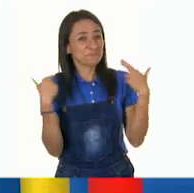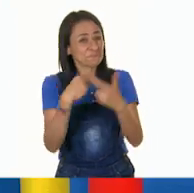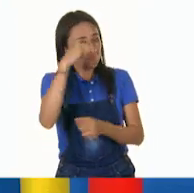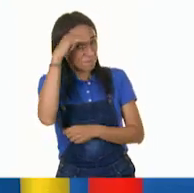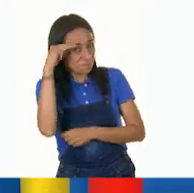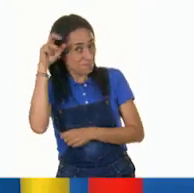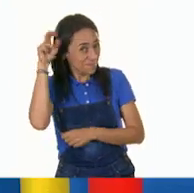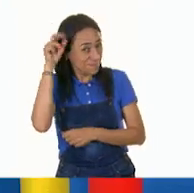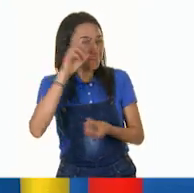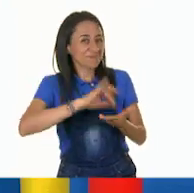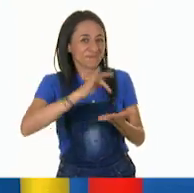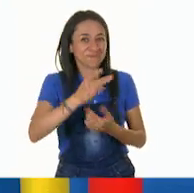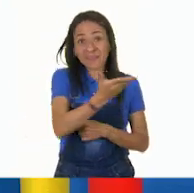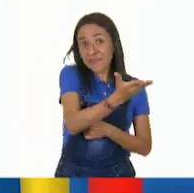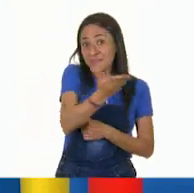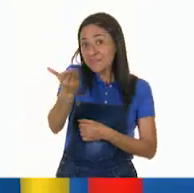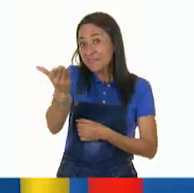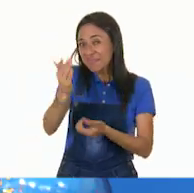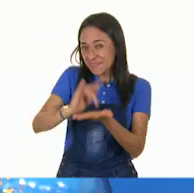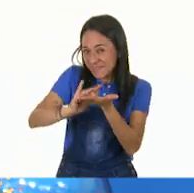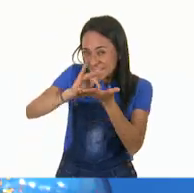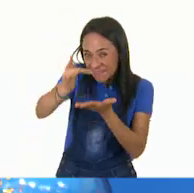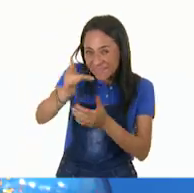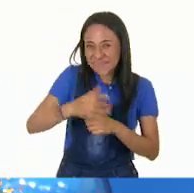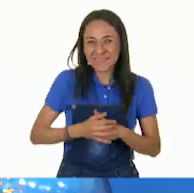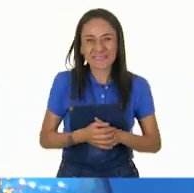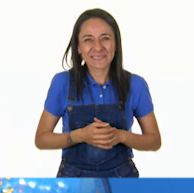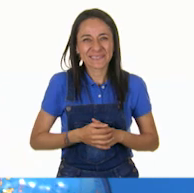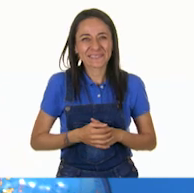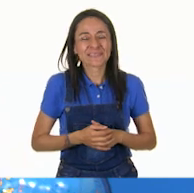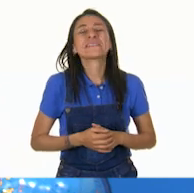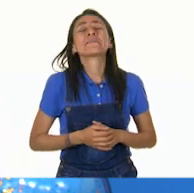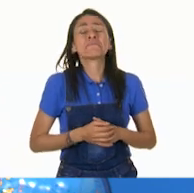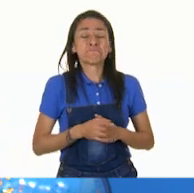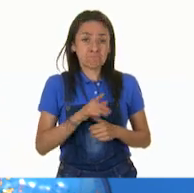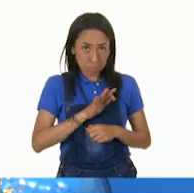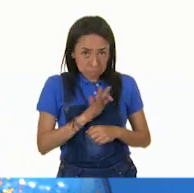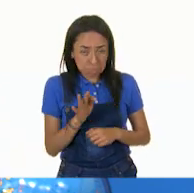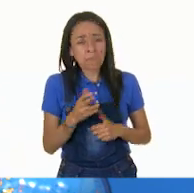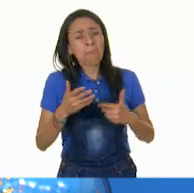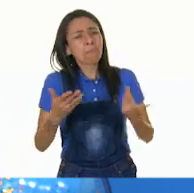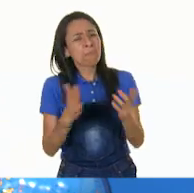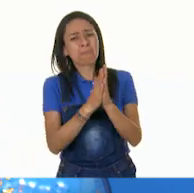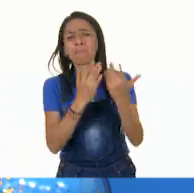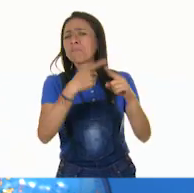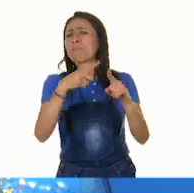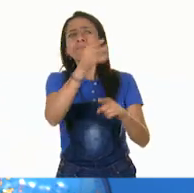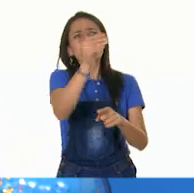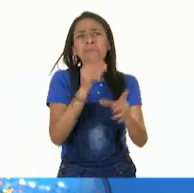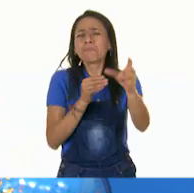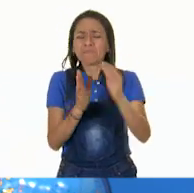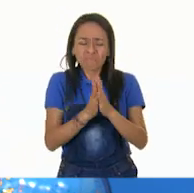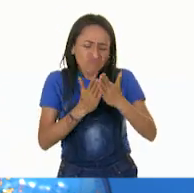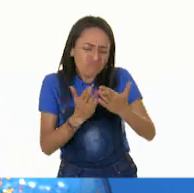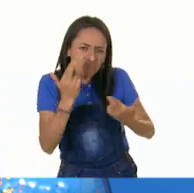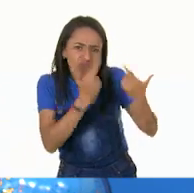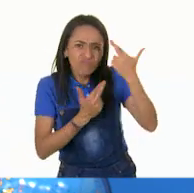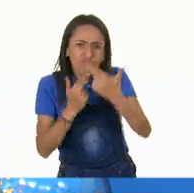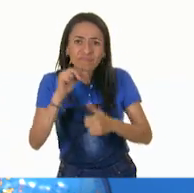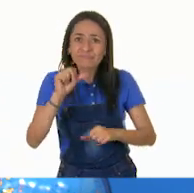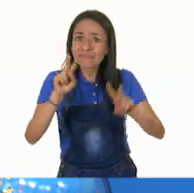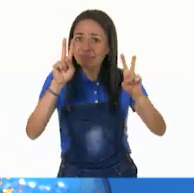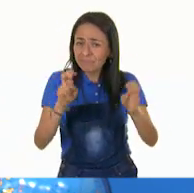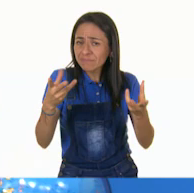gracias a ustedes esto si te es posible consulta a otros libros y comenta el tema de hoy con tu familia